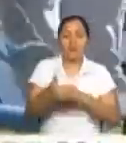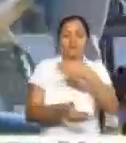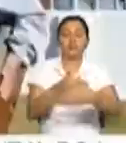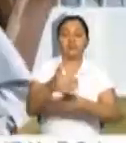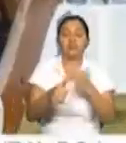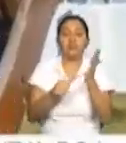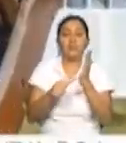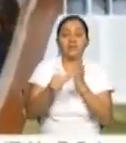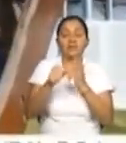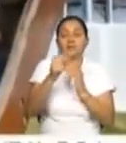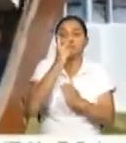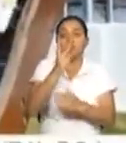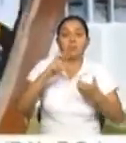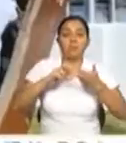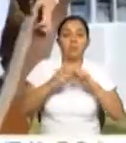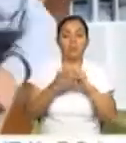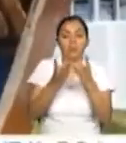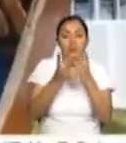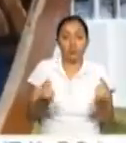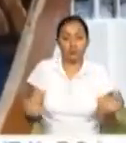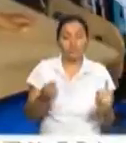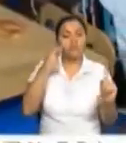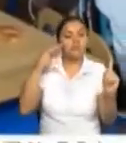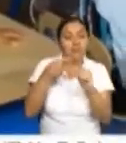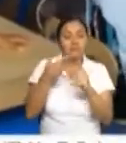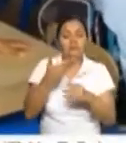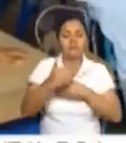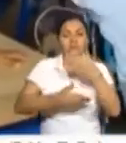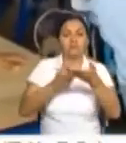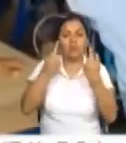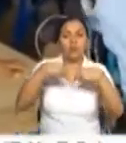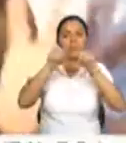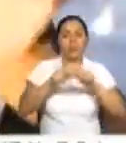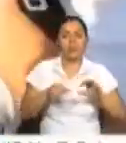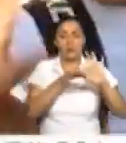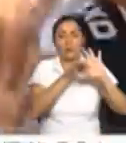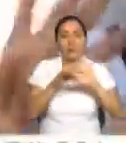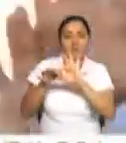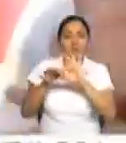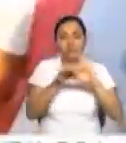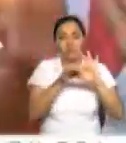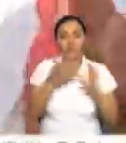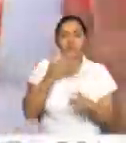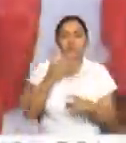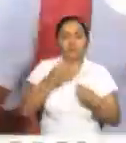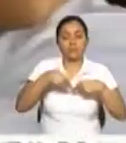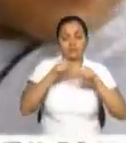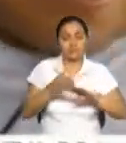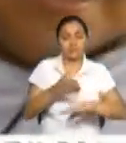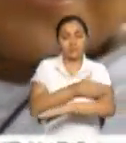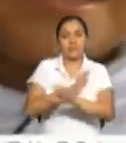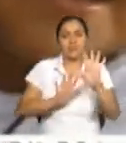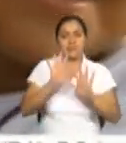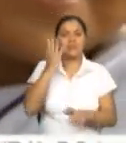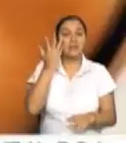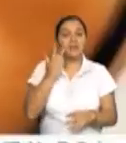ministerio para tratar esta problemática, Fander Falconi se refirió al convenio de cooperación interinstitucional firmado hace 15 días y